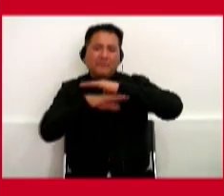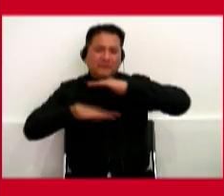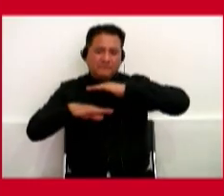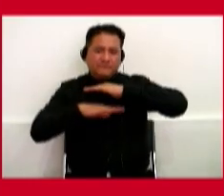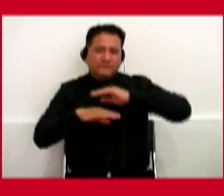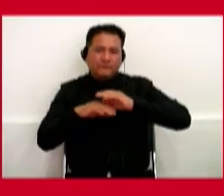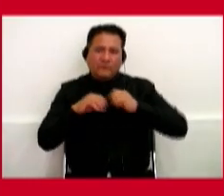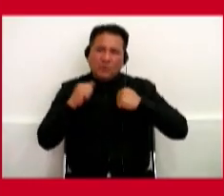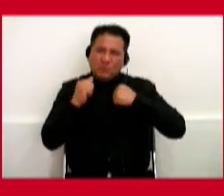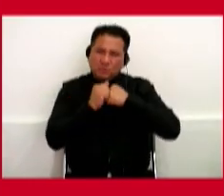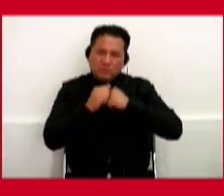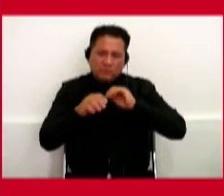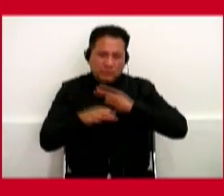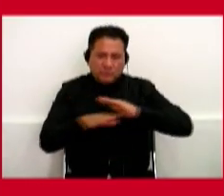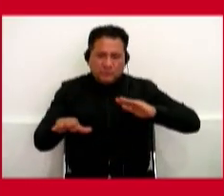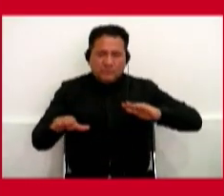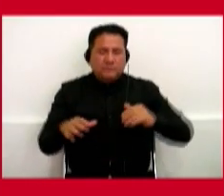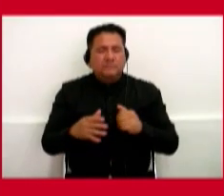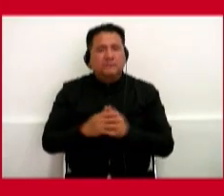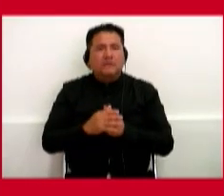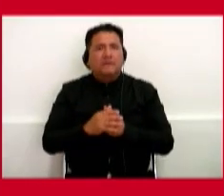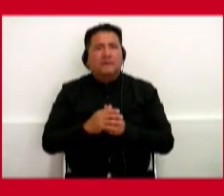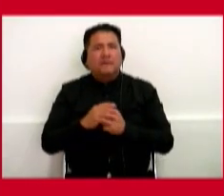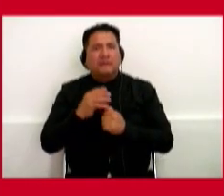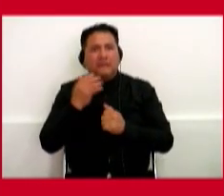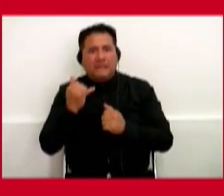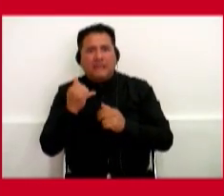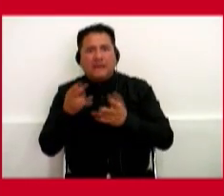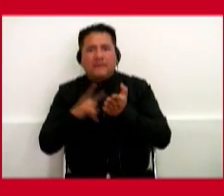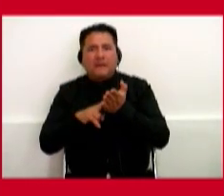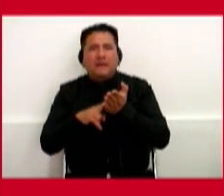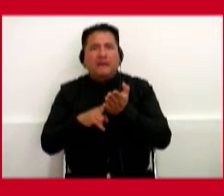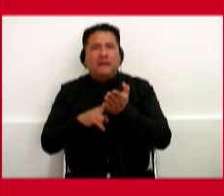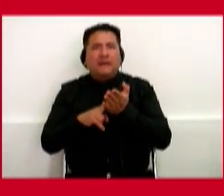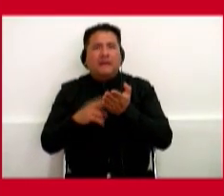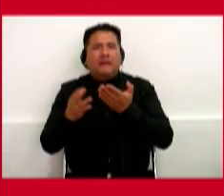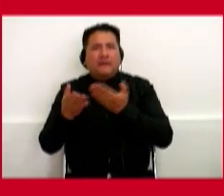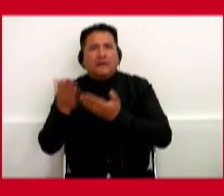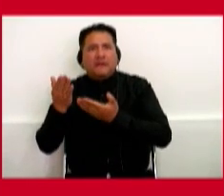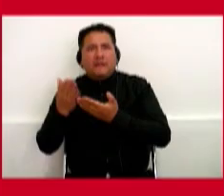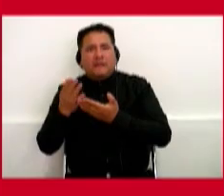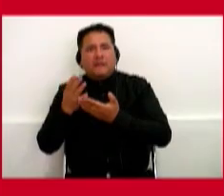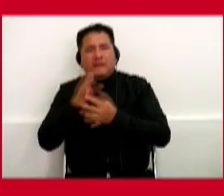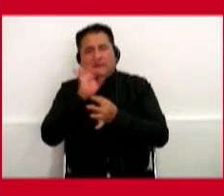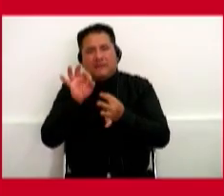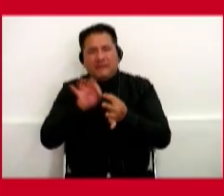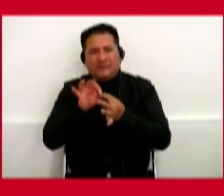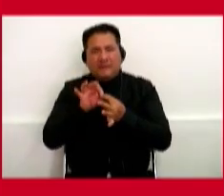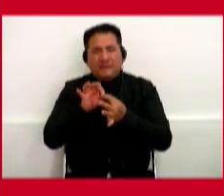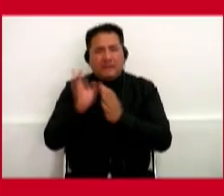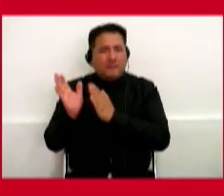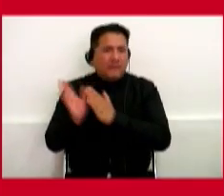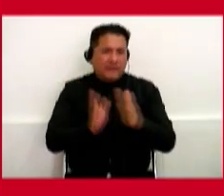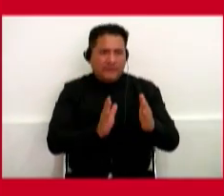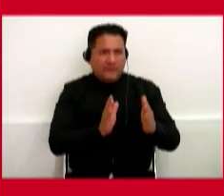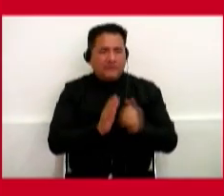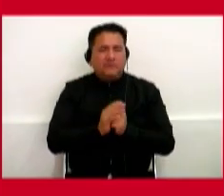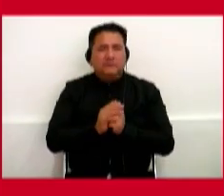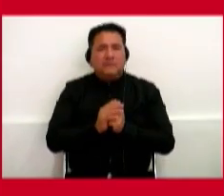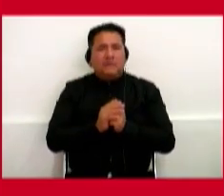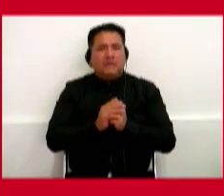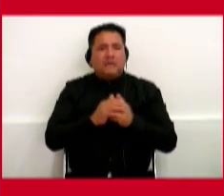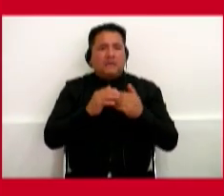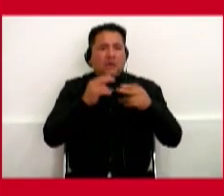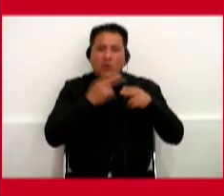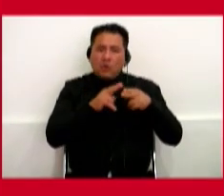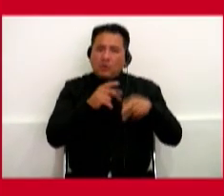es muy relevante para poder tener resultados que sean coherentes y que sean aplicables en la parte estratégica, pero también en la parte ya de planificación de mediano a largo plazo.